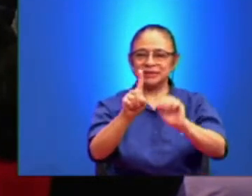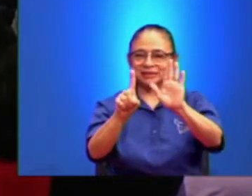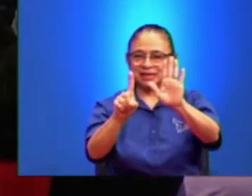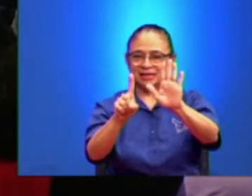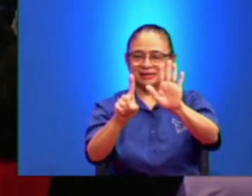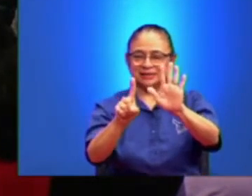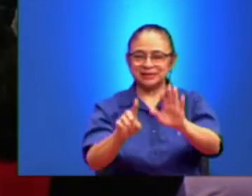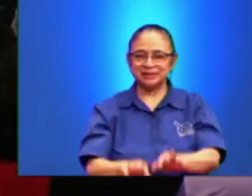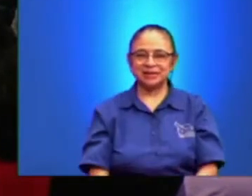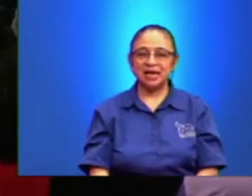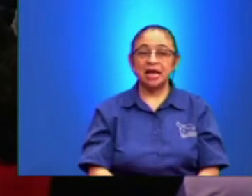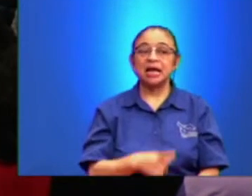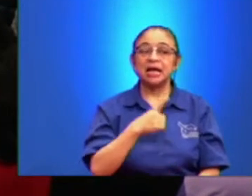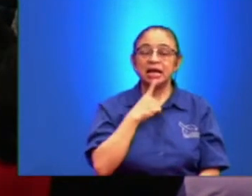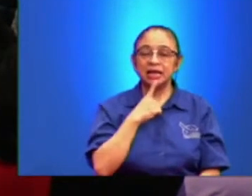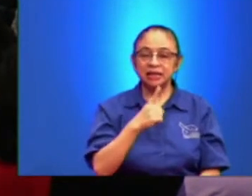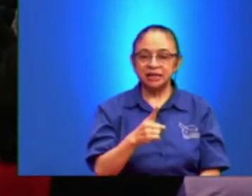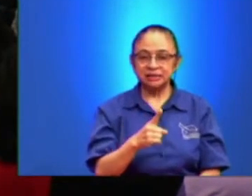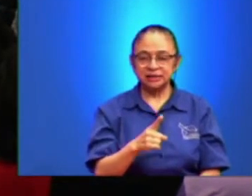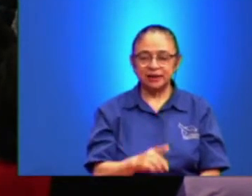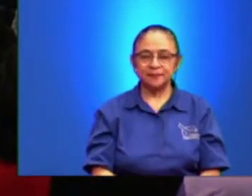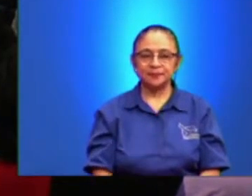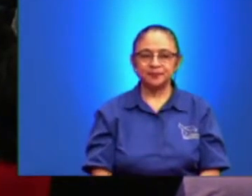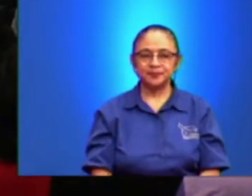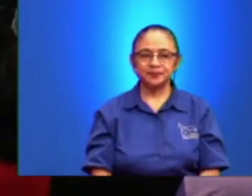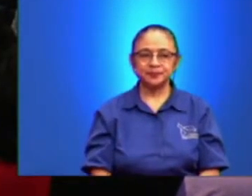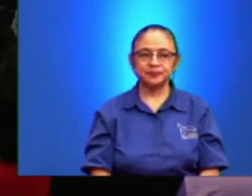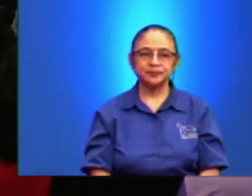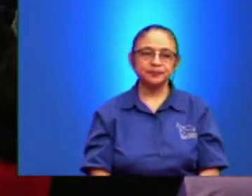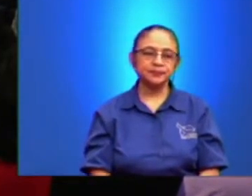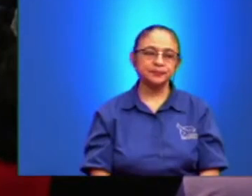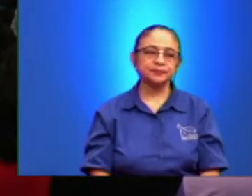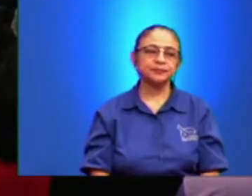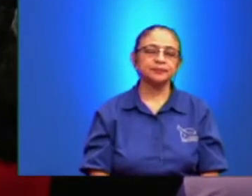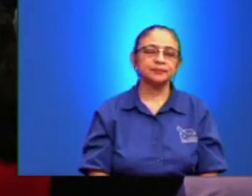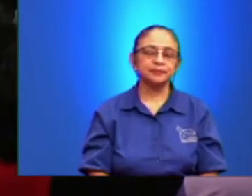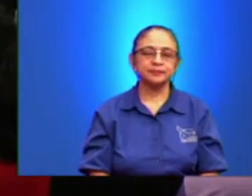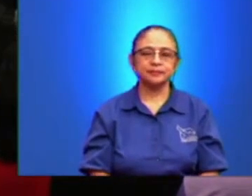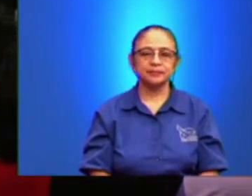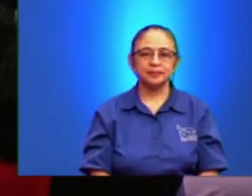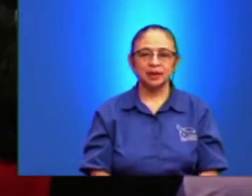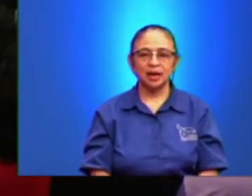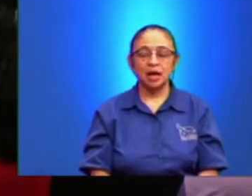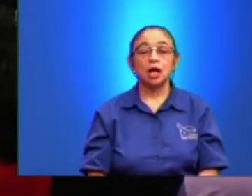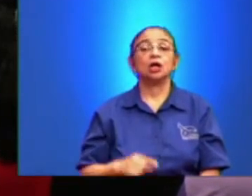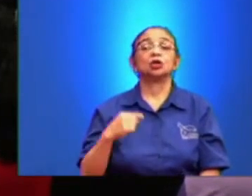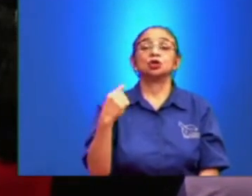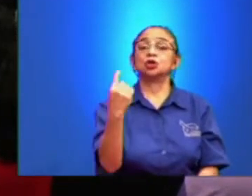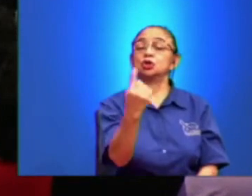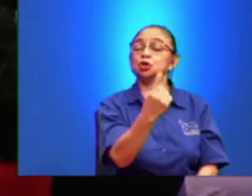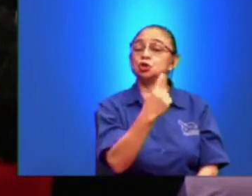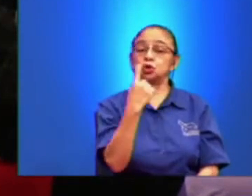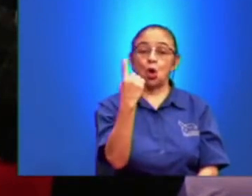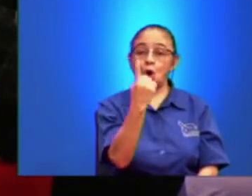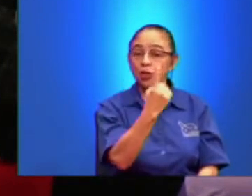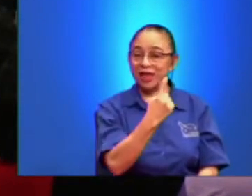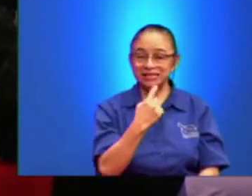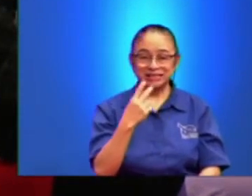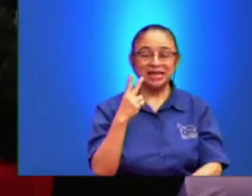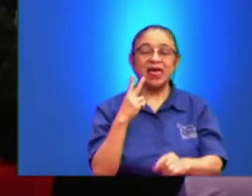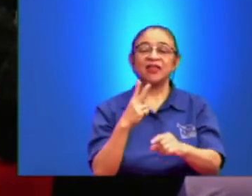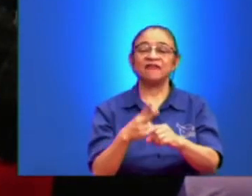de las américas que dice un poquitito distinto índice así pues todas las veces